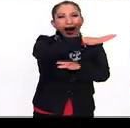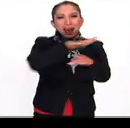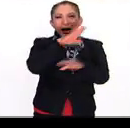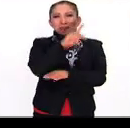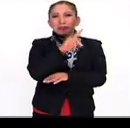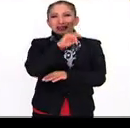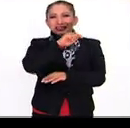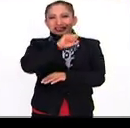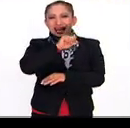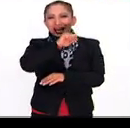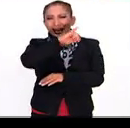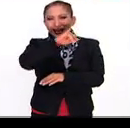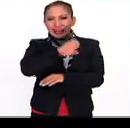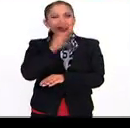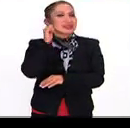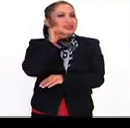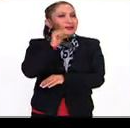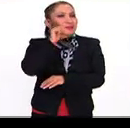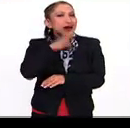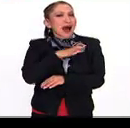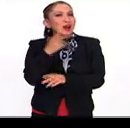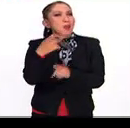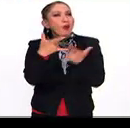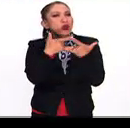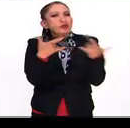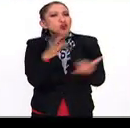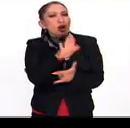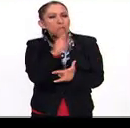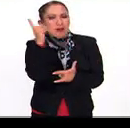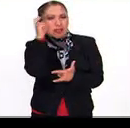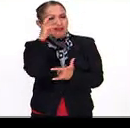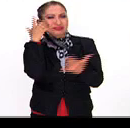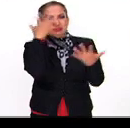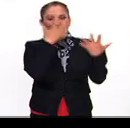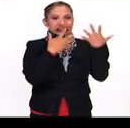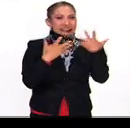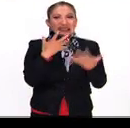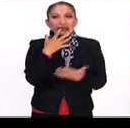que además tiene siempre una historia compleja.